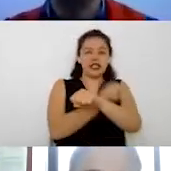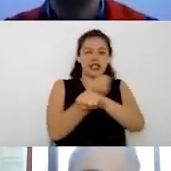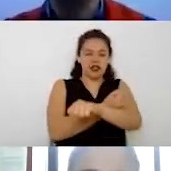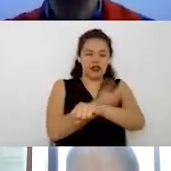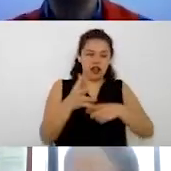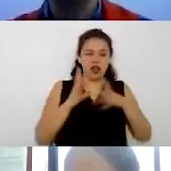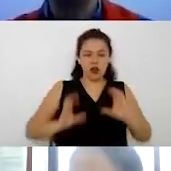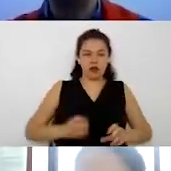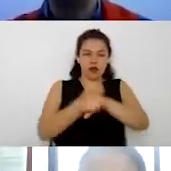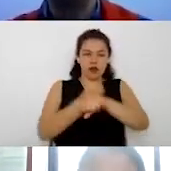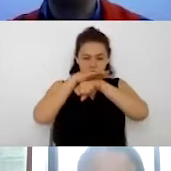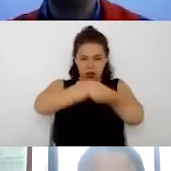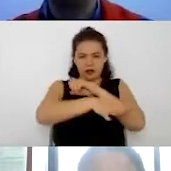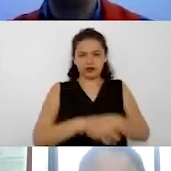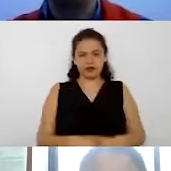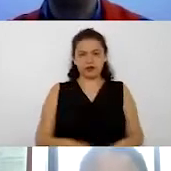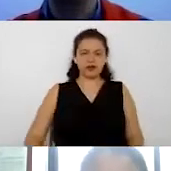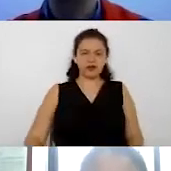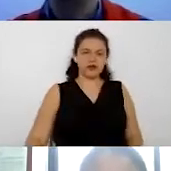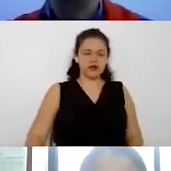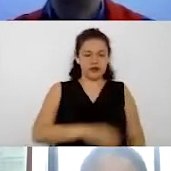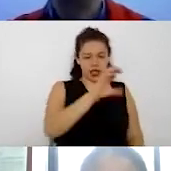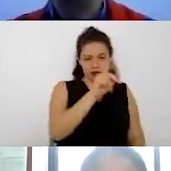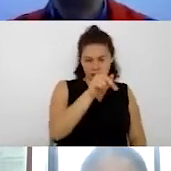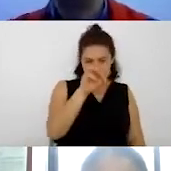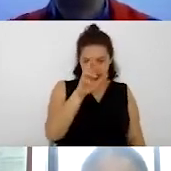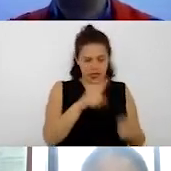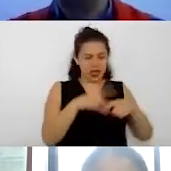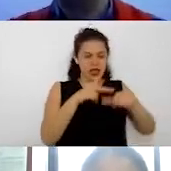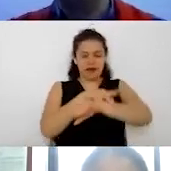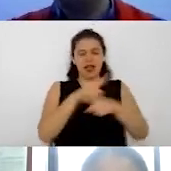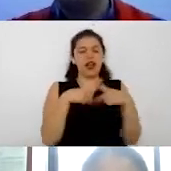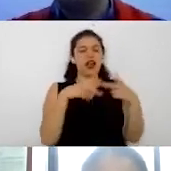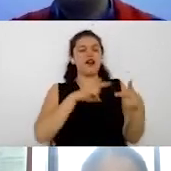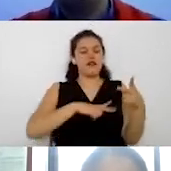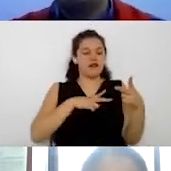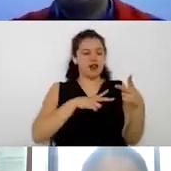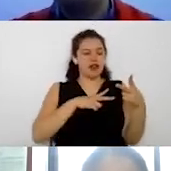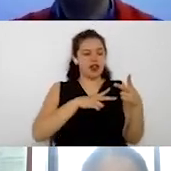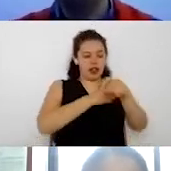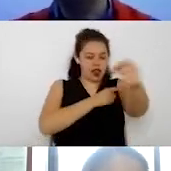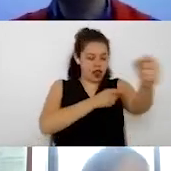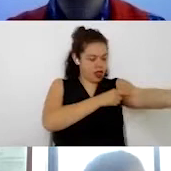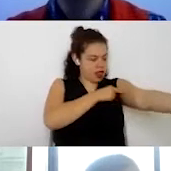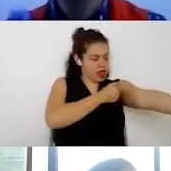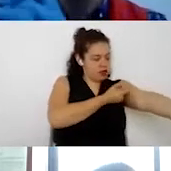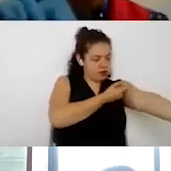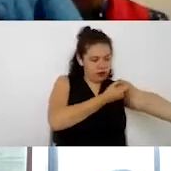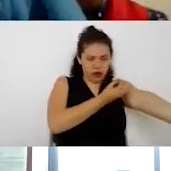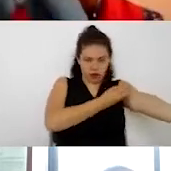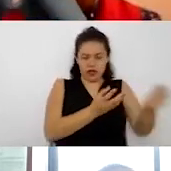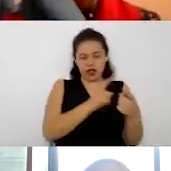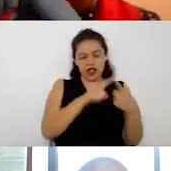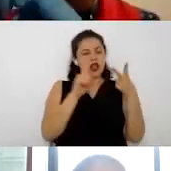del cuerpo. Capilar, venosa y la tercera no la recuerdo. Exacto. Tenemos